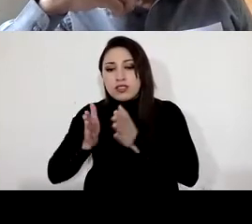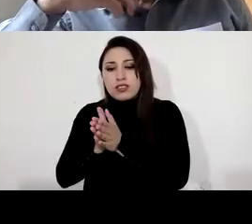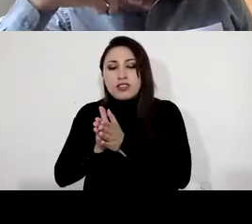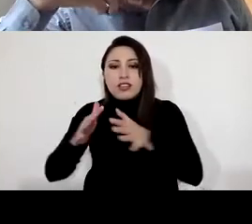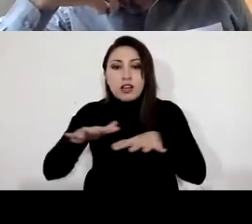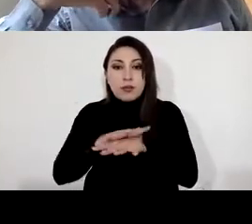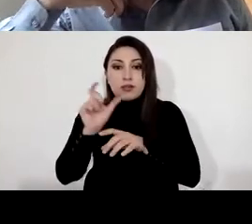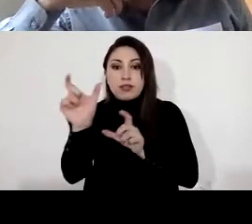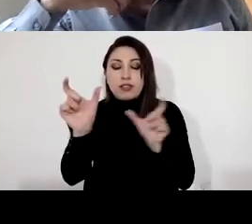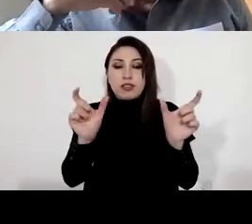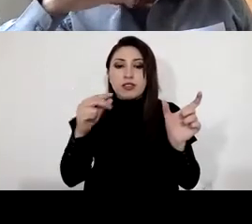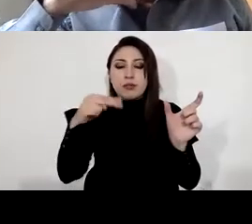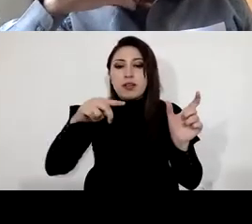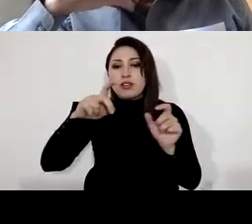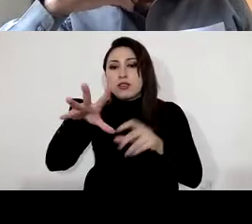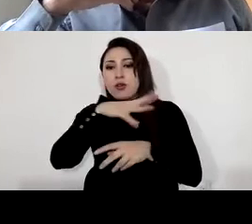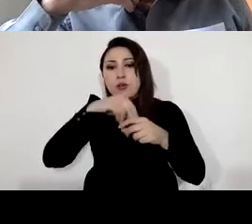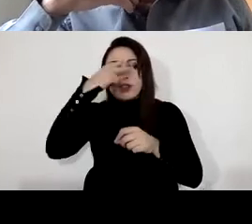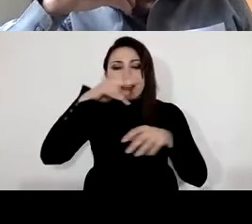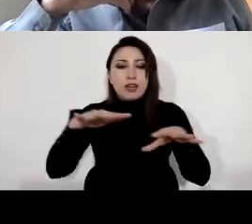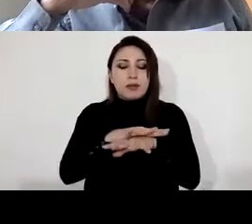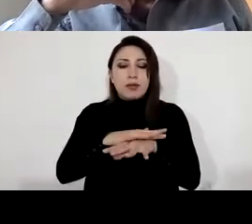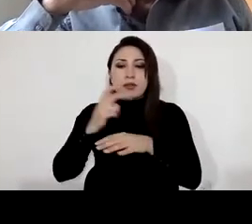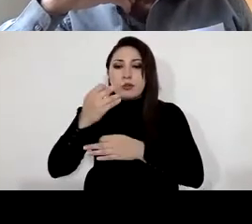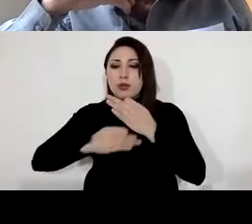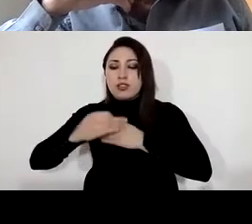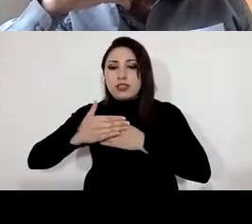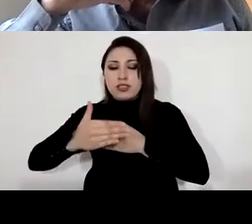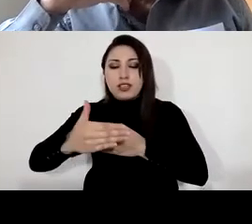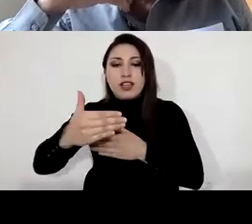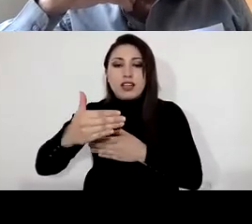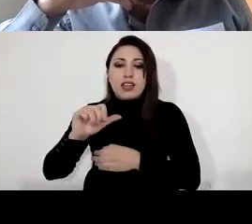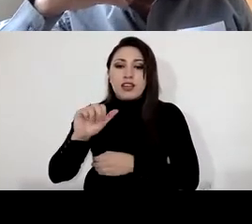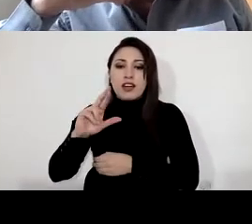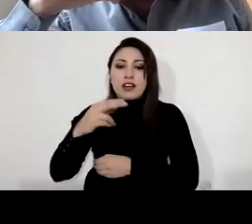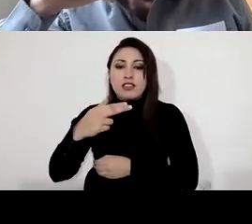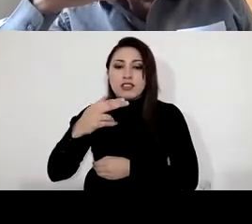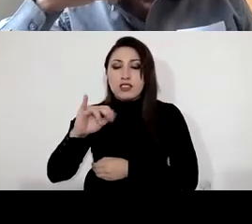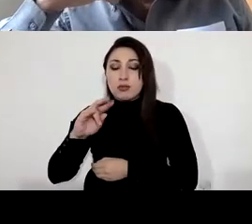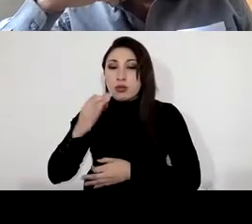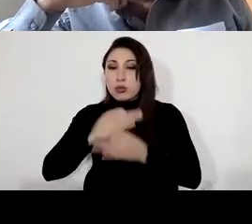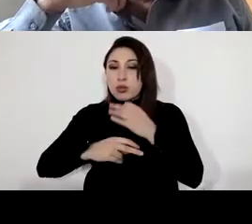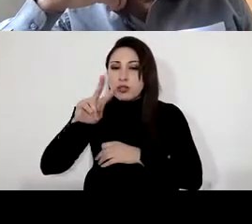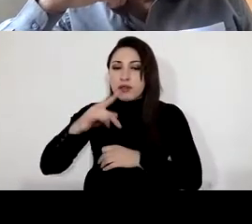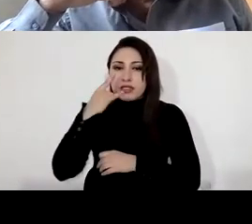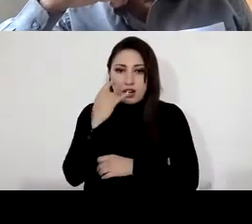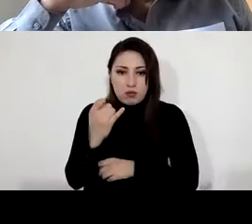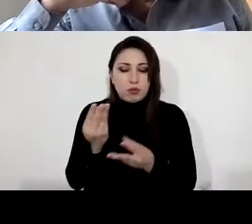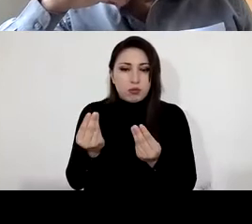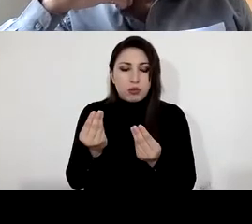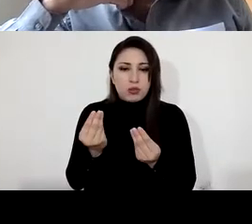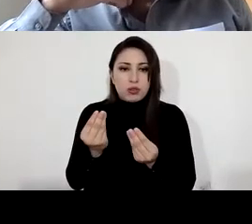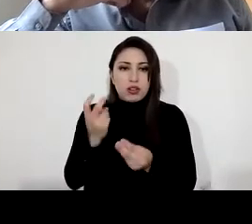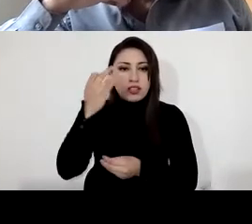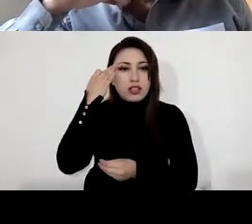en todo el país. Es una situación muy extraña. Antes del sexenio